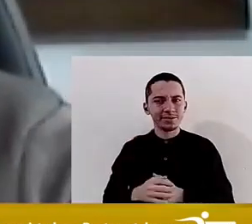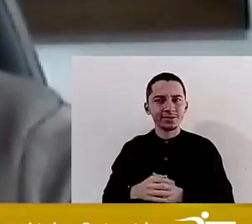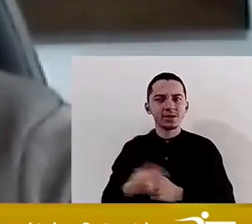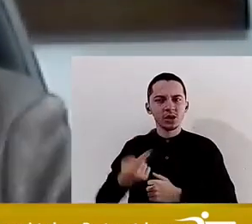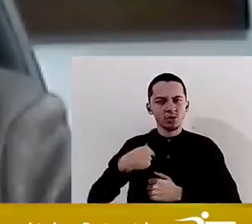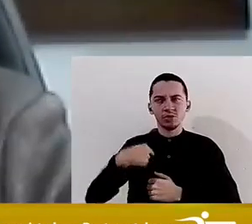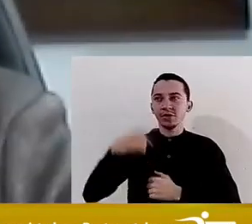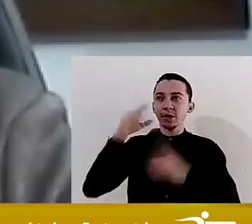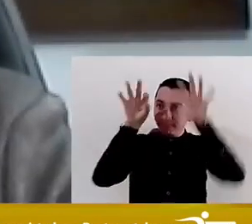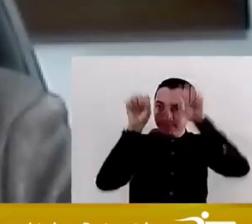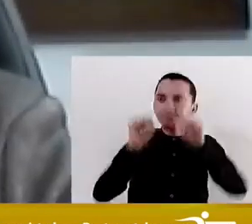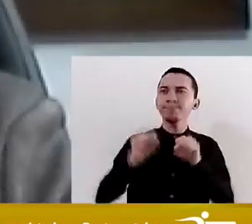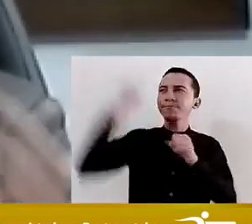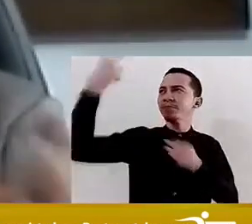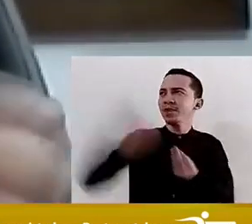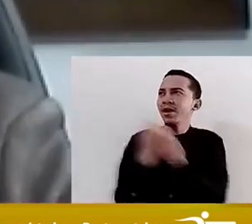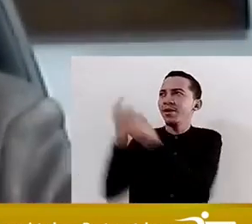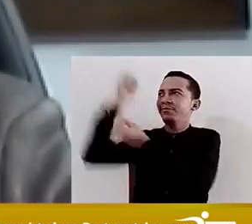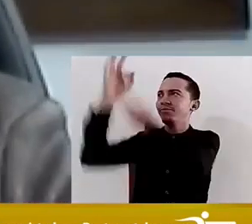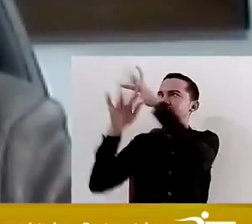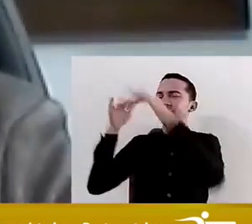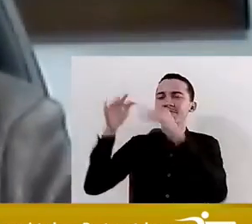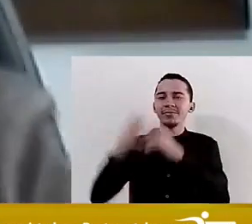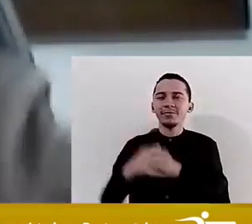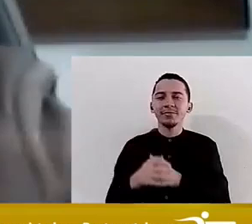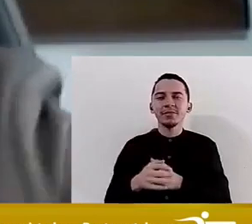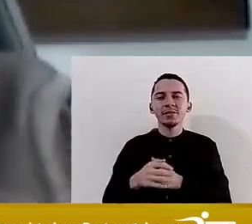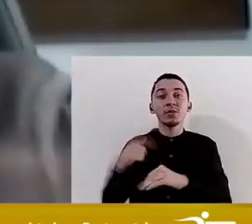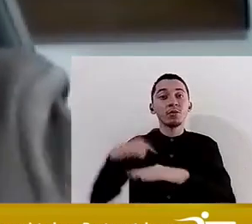celestial. Les invito a creer,